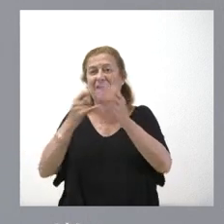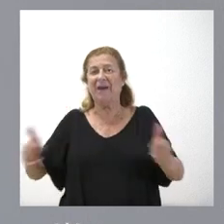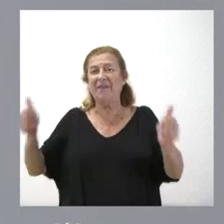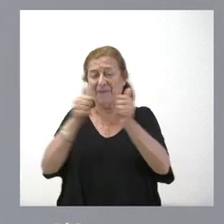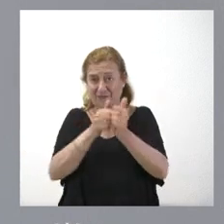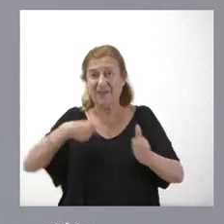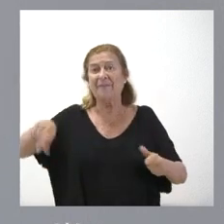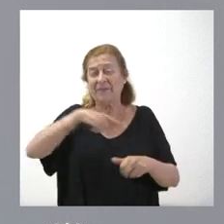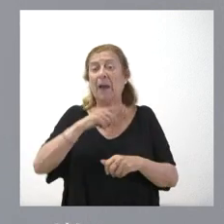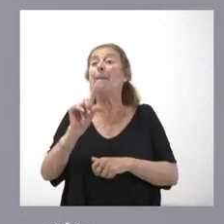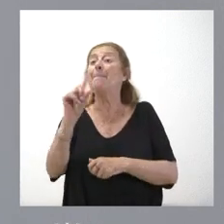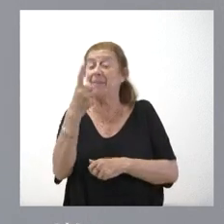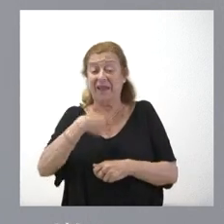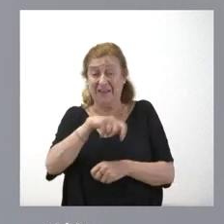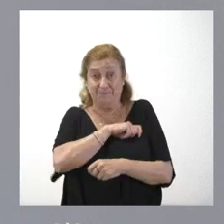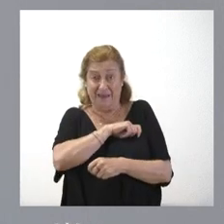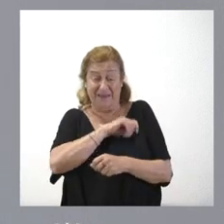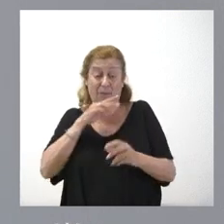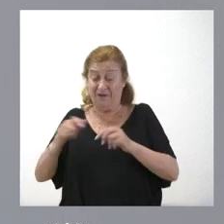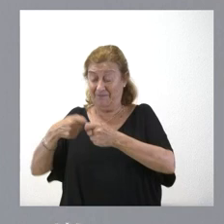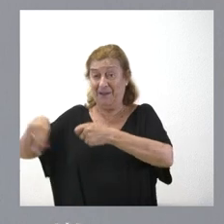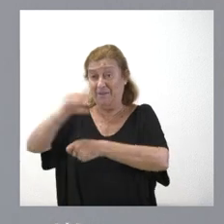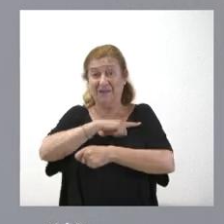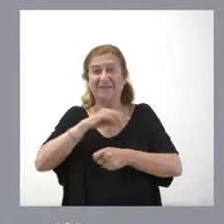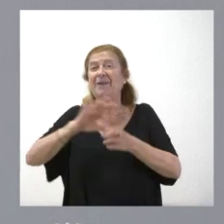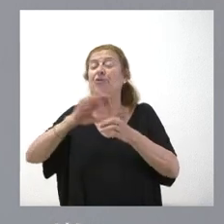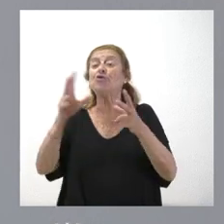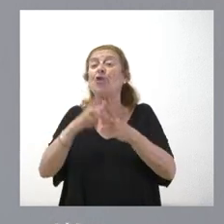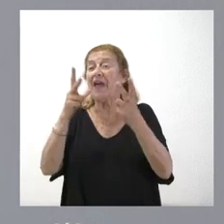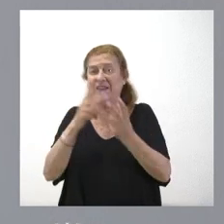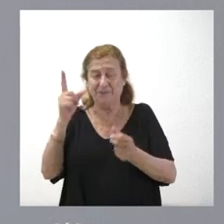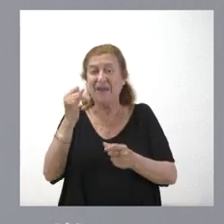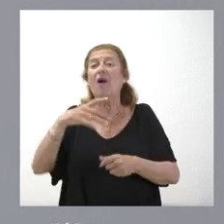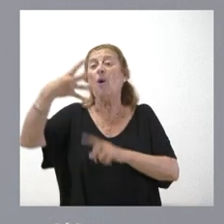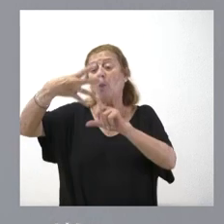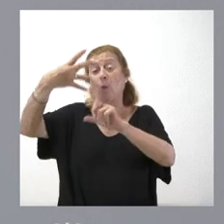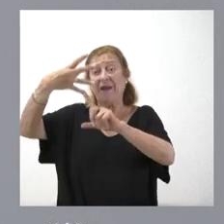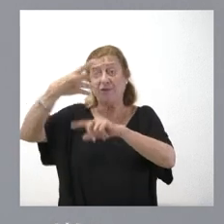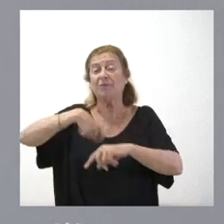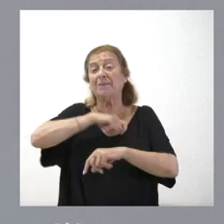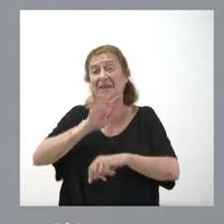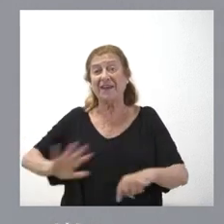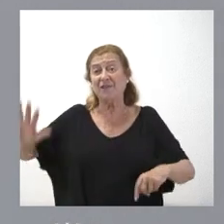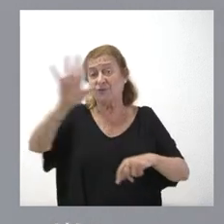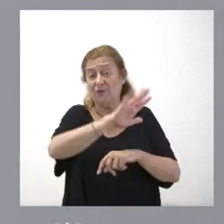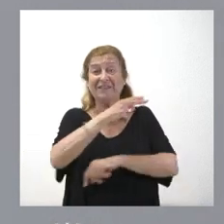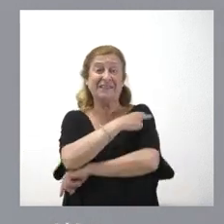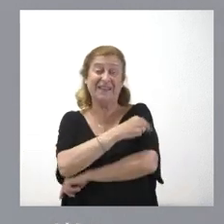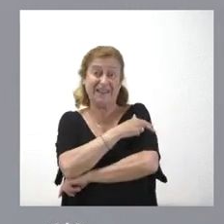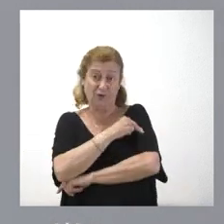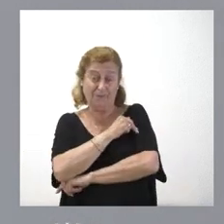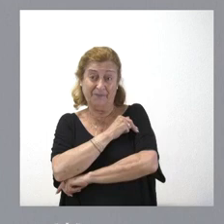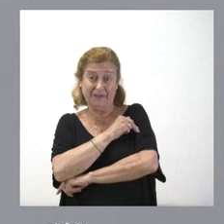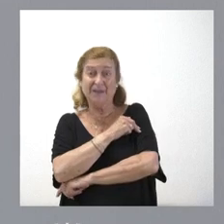comunidades de régimen común en el sistema de servicios sociales y los cuartos de toda España en el sistema sanitario